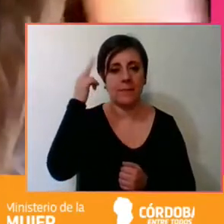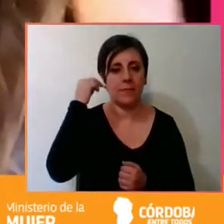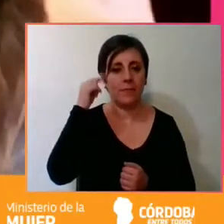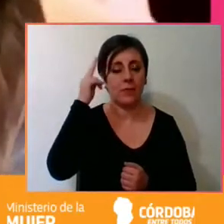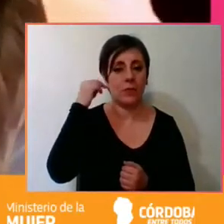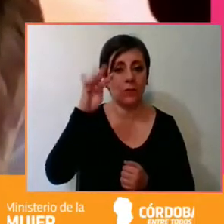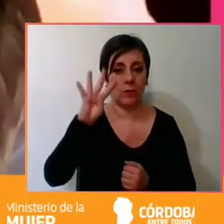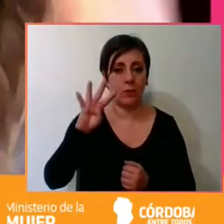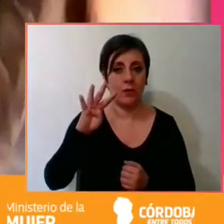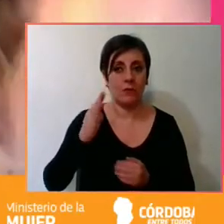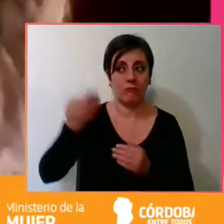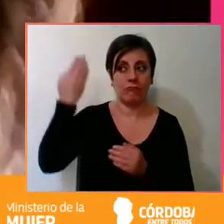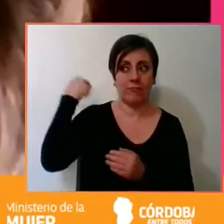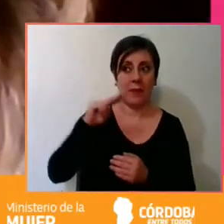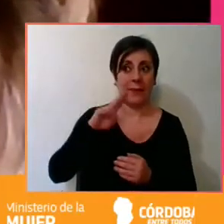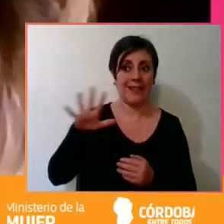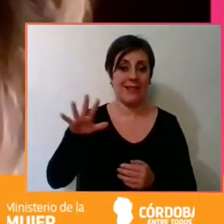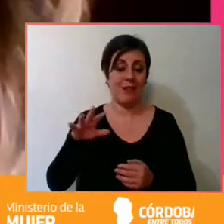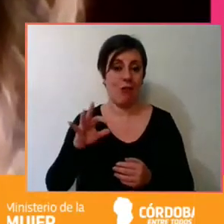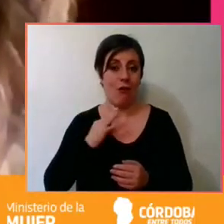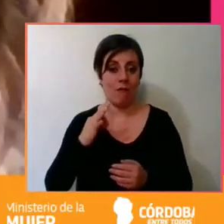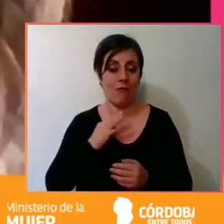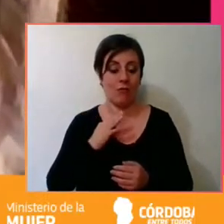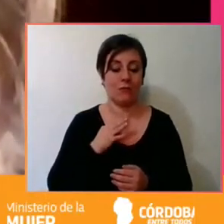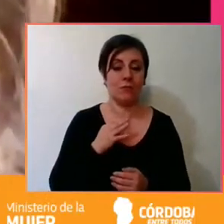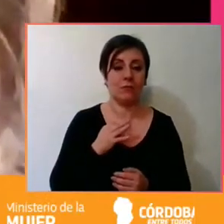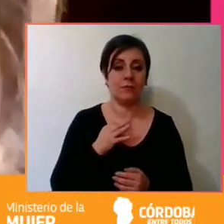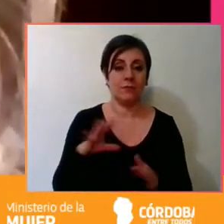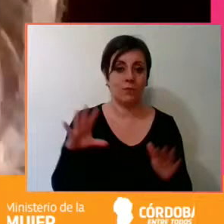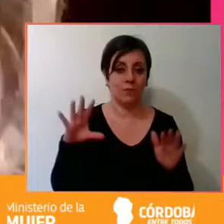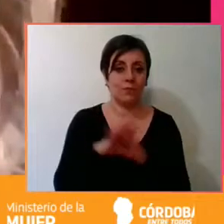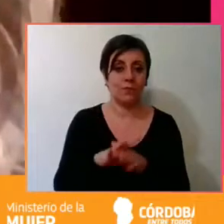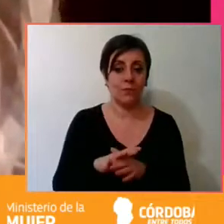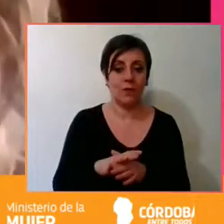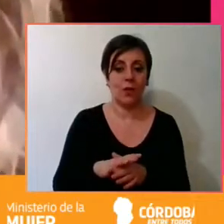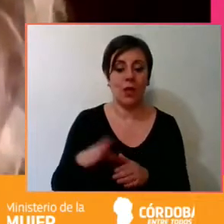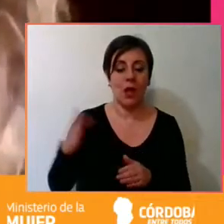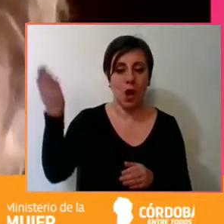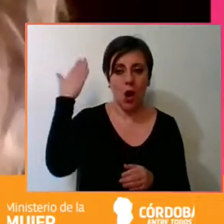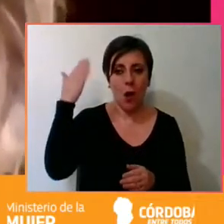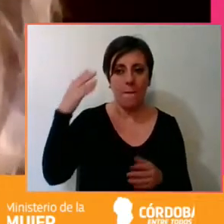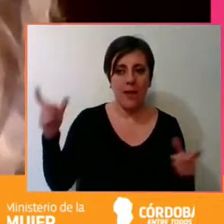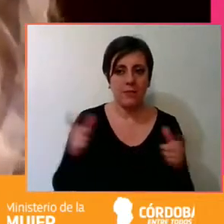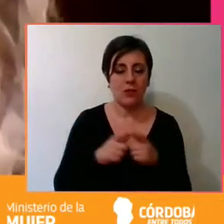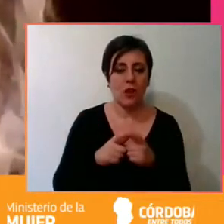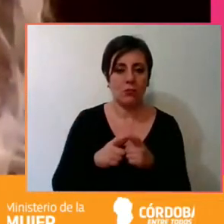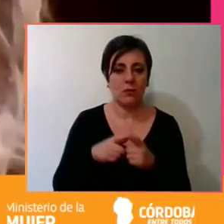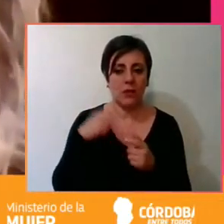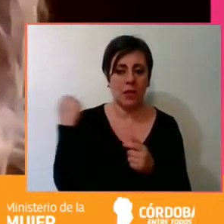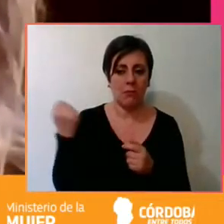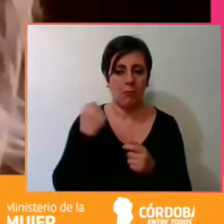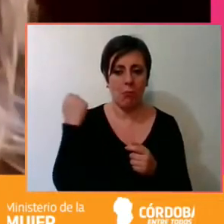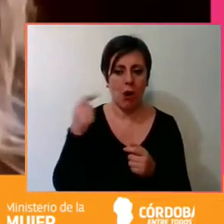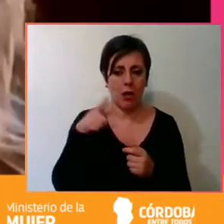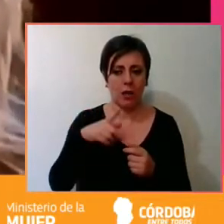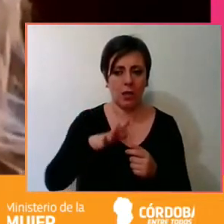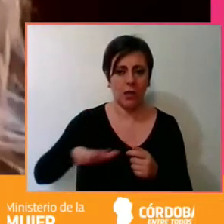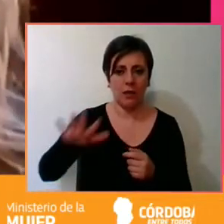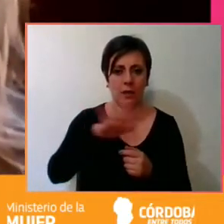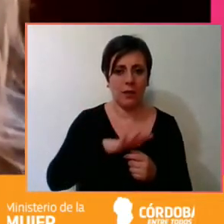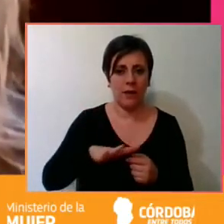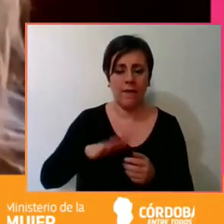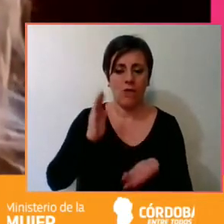1994, hace 25 años, justamente se hace una convención que es muy importante en la región, que es la Convención de